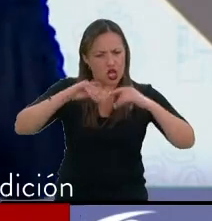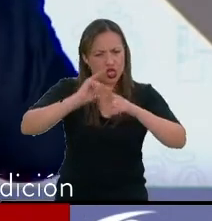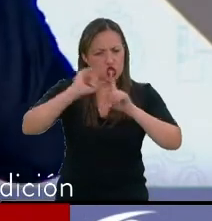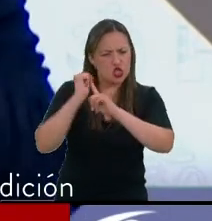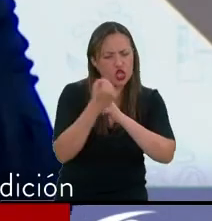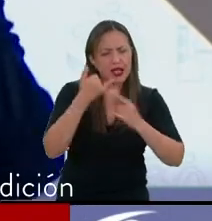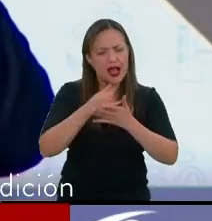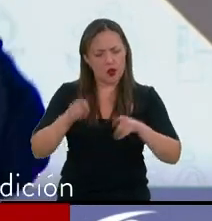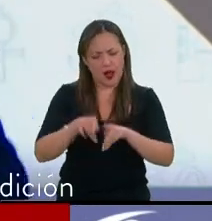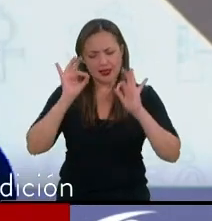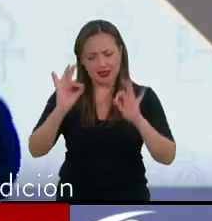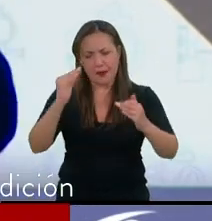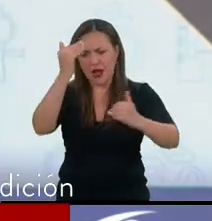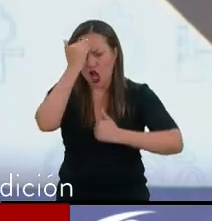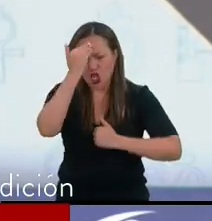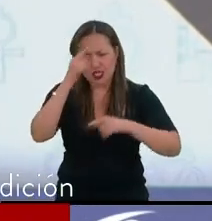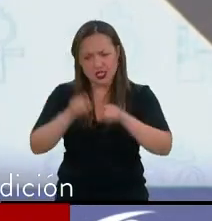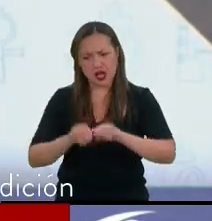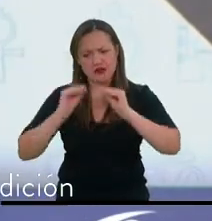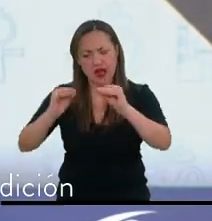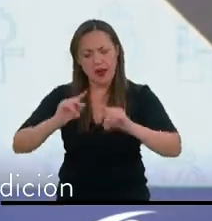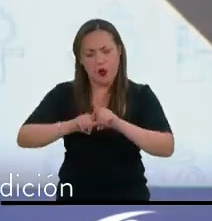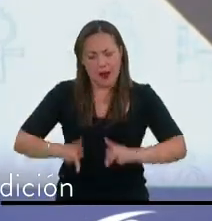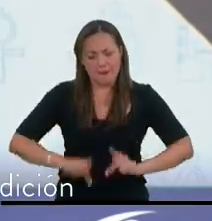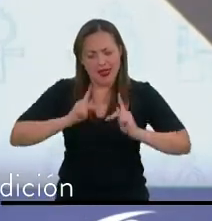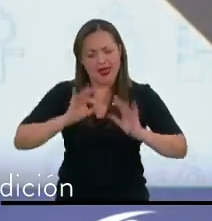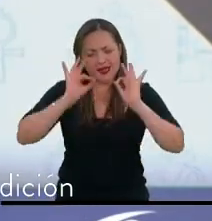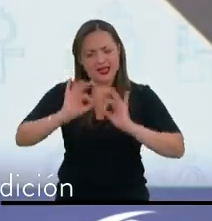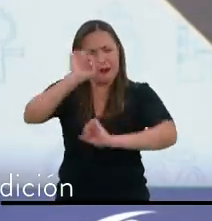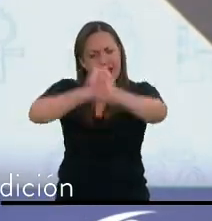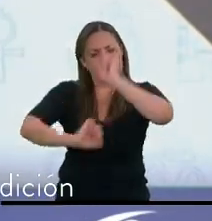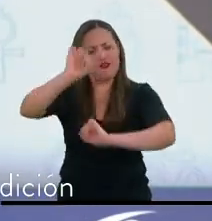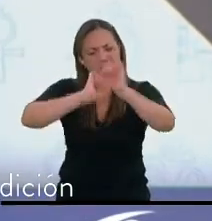que la vida sea siempre defendida en nuestra acción, en nuestras intervenciones humanas.